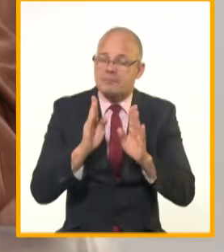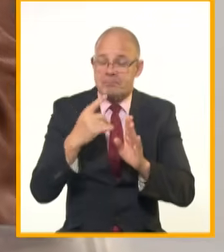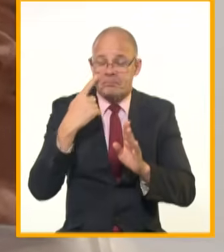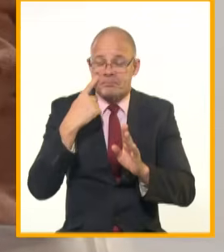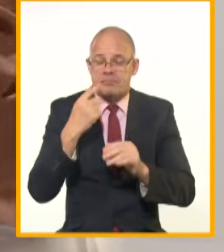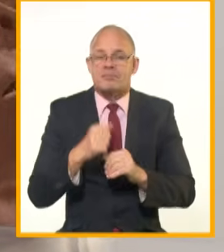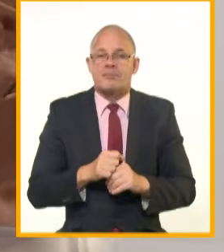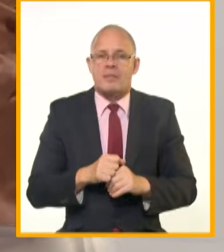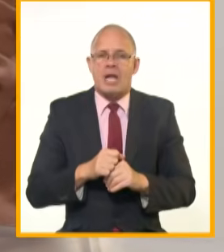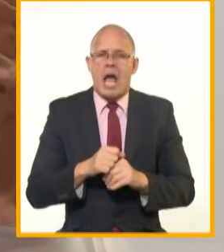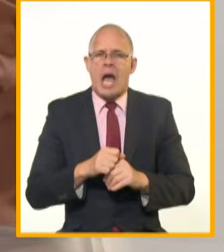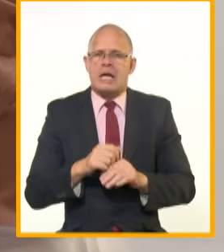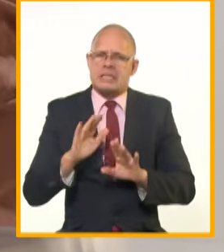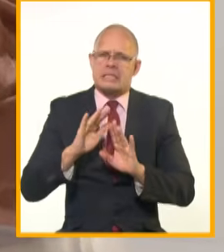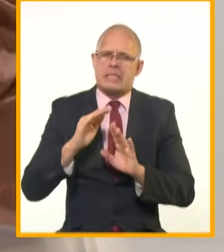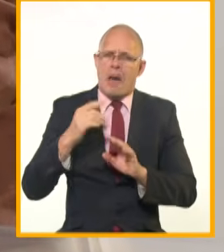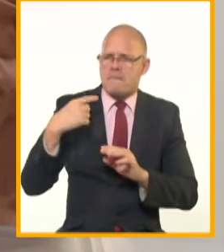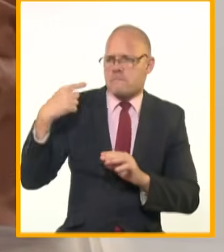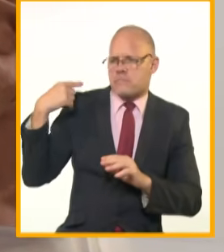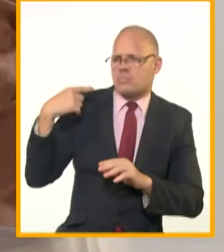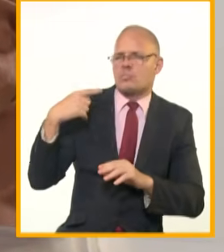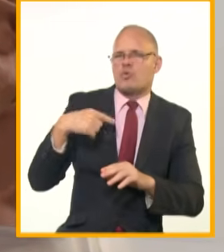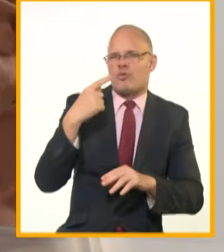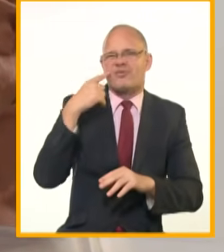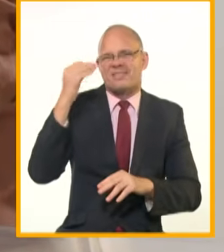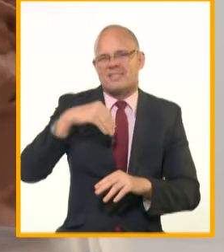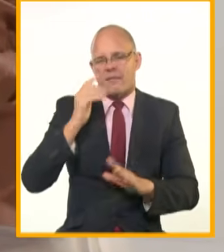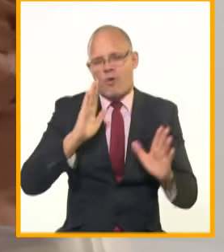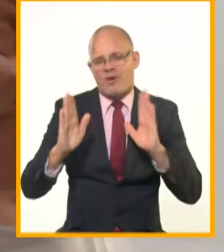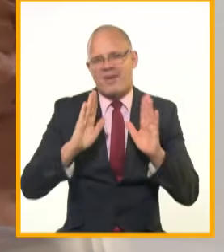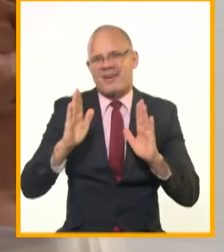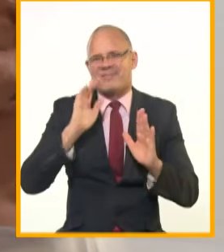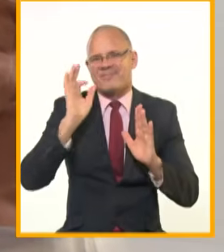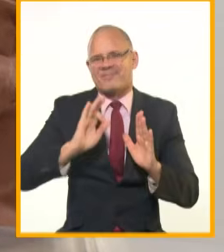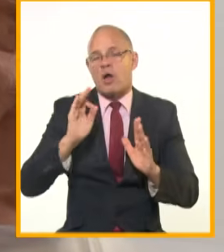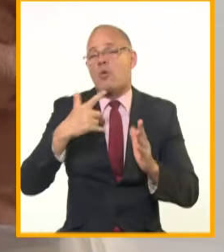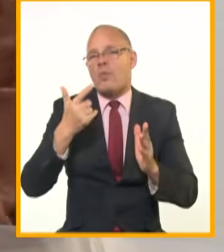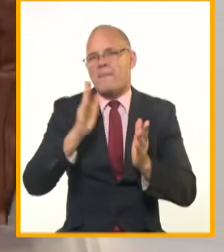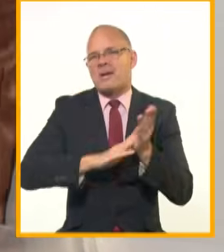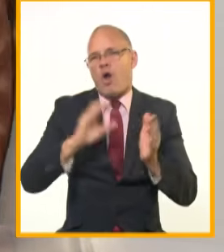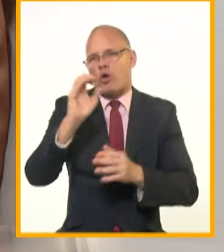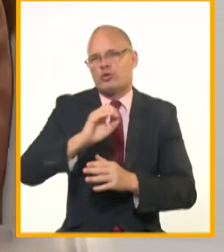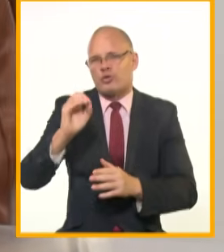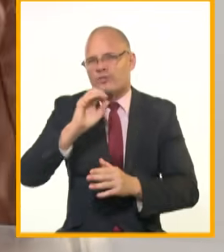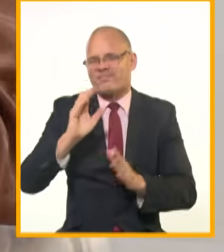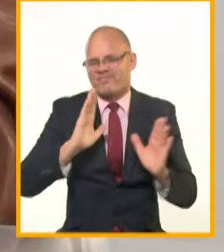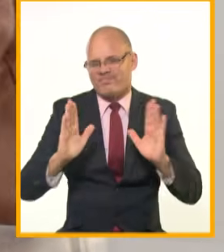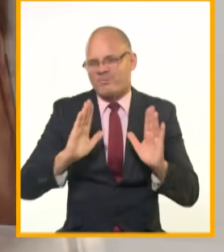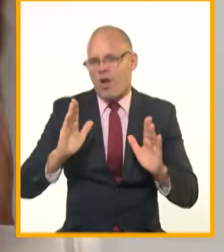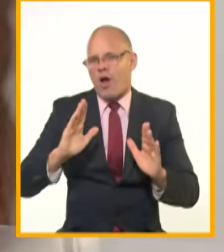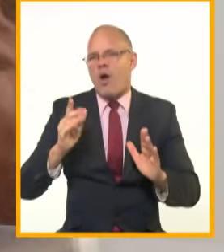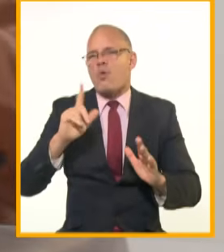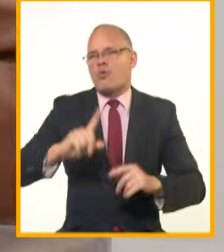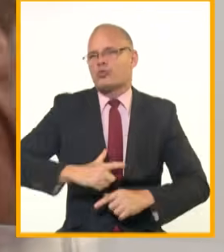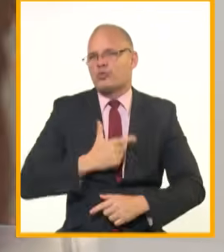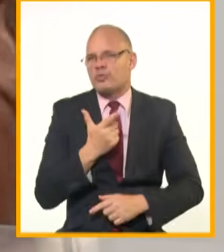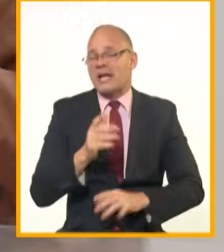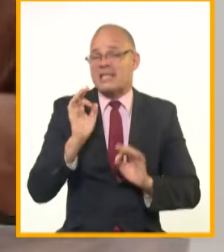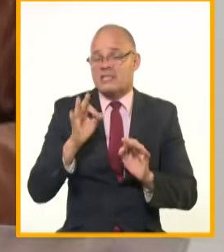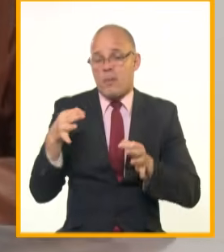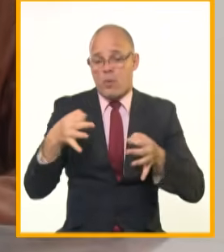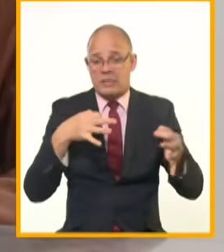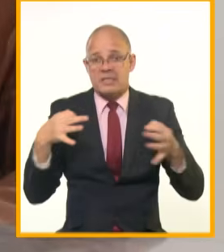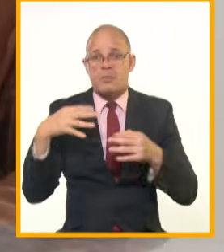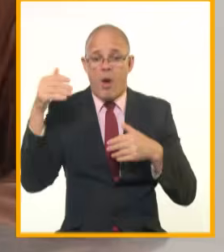hemos estado haciendo, por ejemplo, nosotros la Jornada de la Cultura, que la hacemos del 10 al 20 de octubre, viene cada municipio y hace una exposición de sus